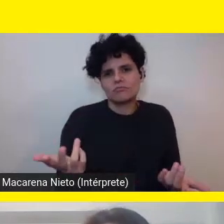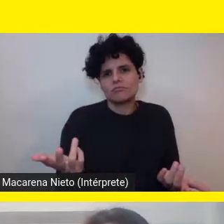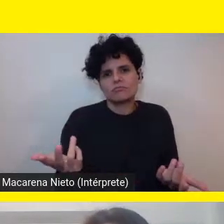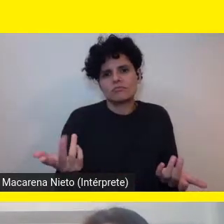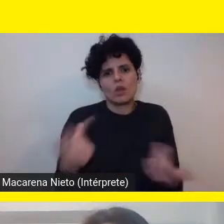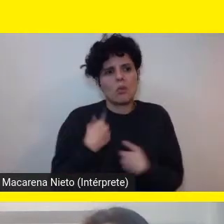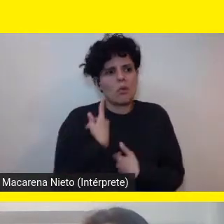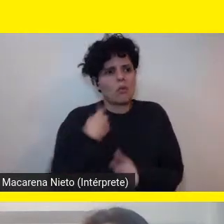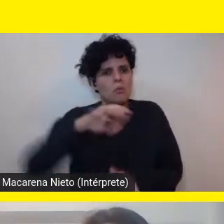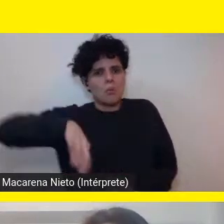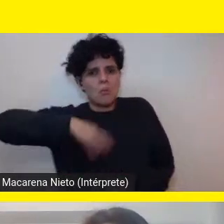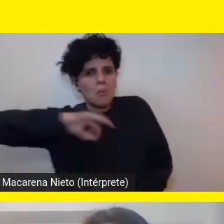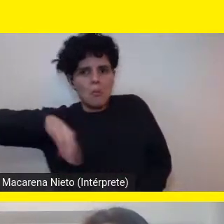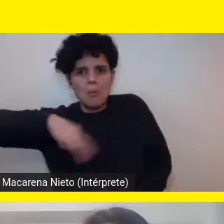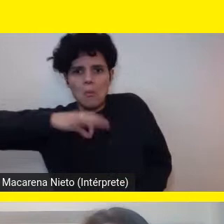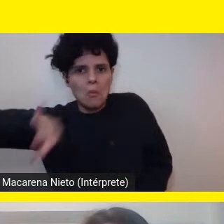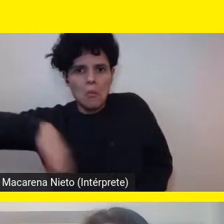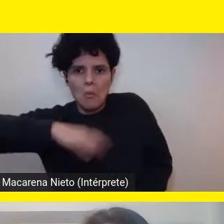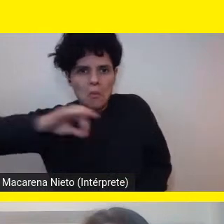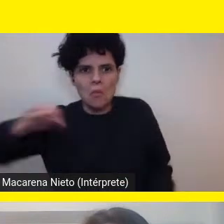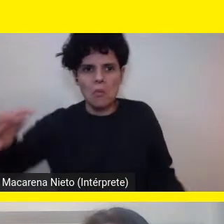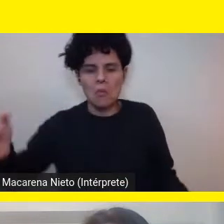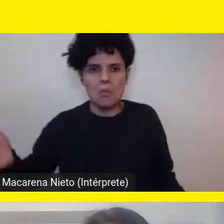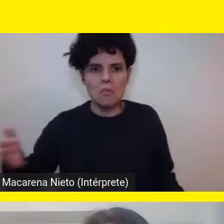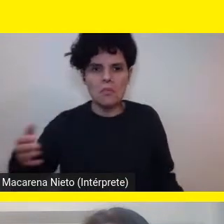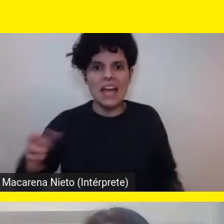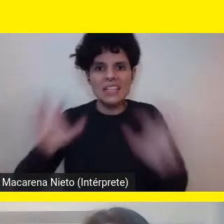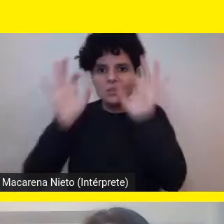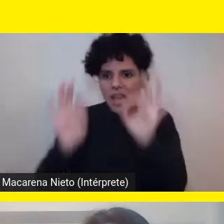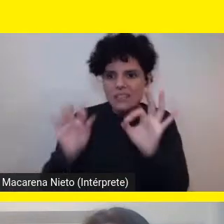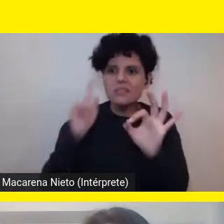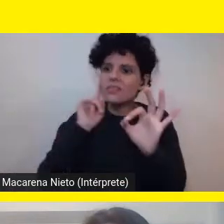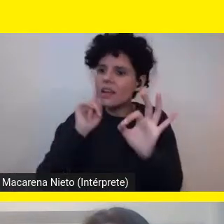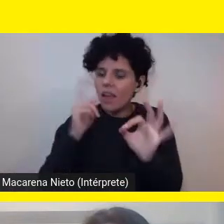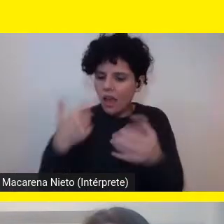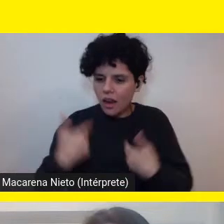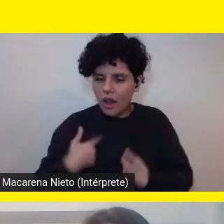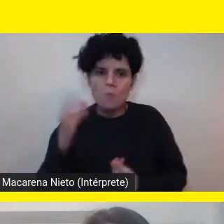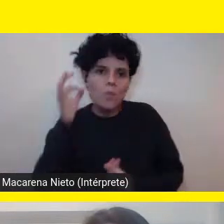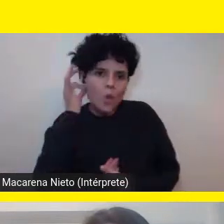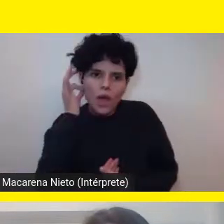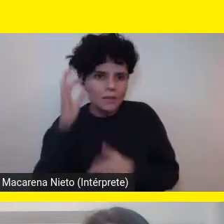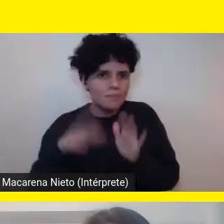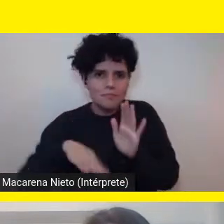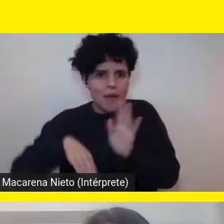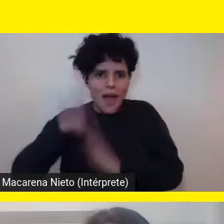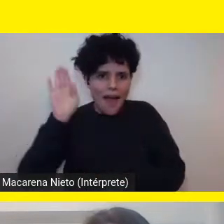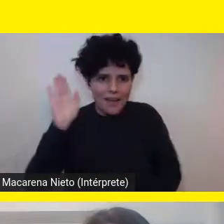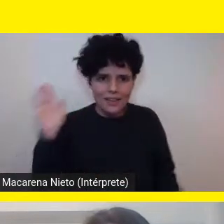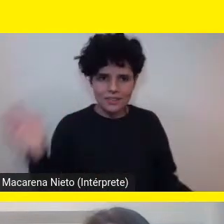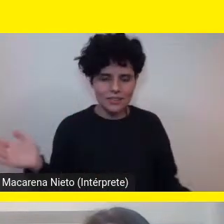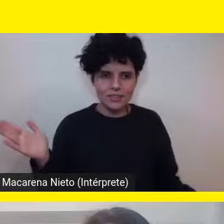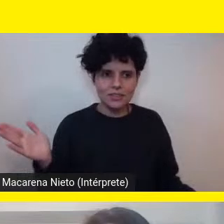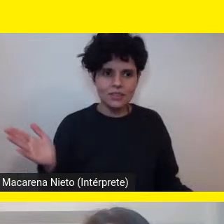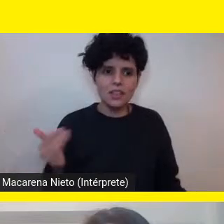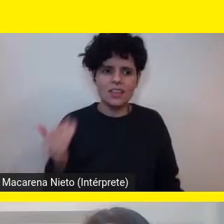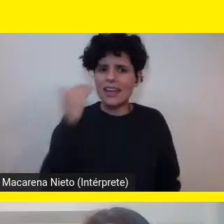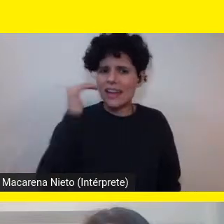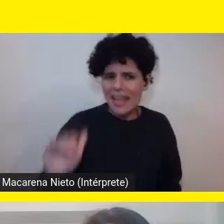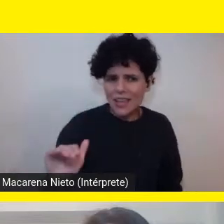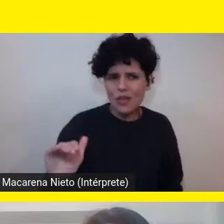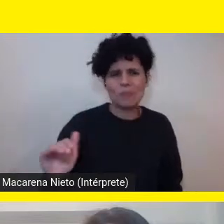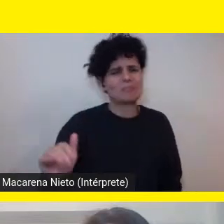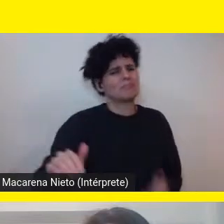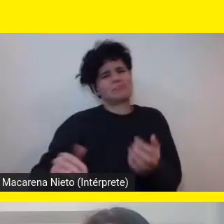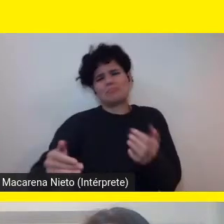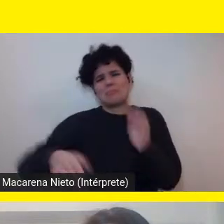abandono, y yo diría que particularmente a las mujeres, y bueno, qué decir de lo que se refiere a los niños. Les recuerdo